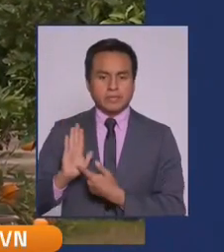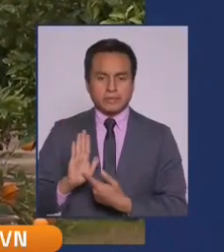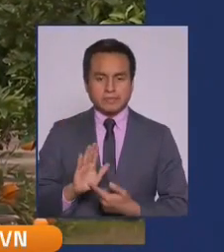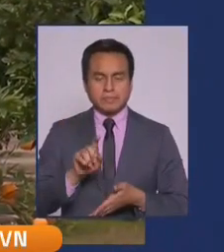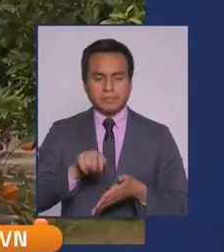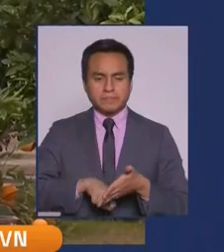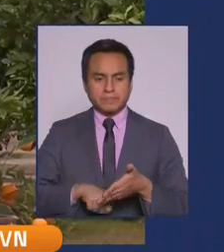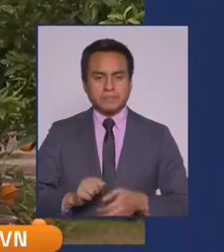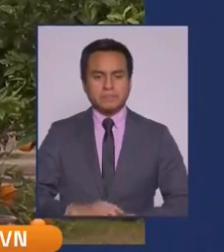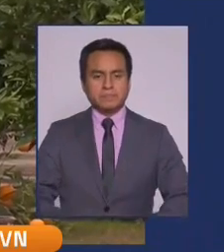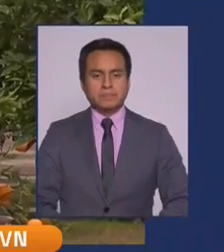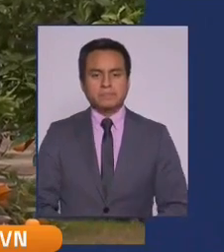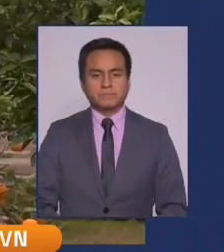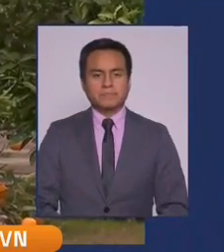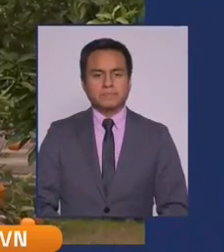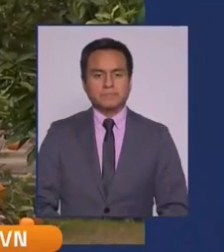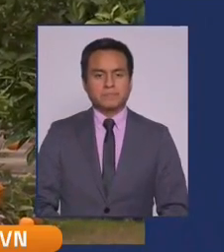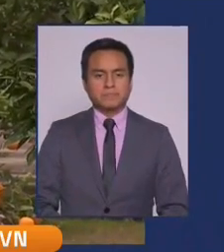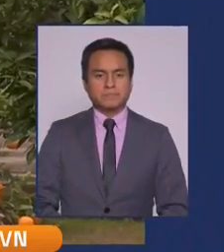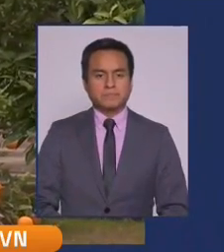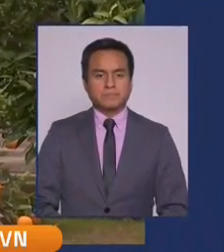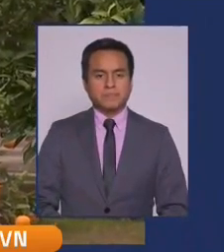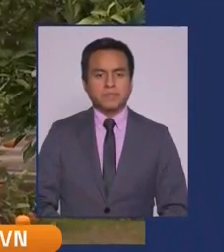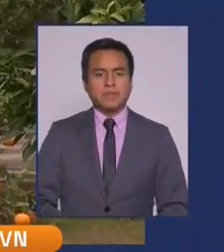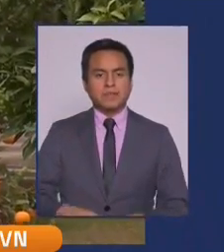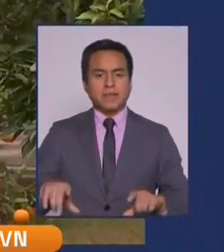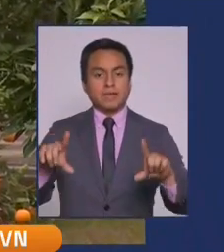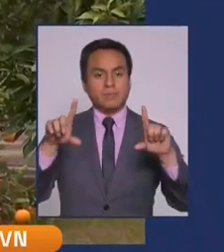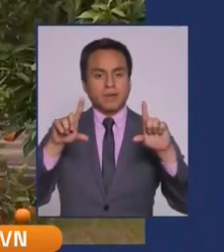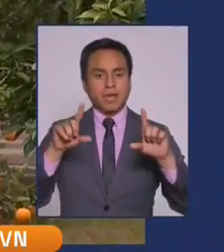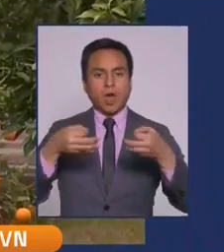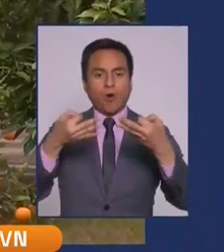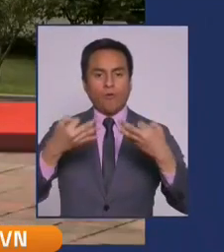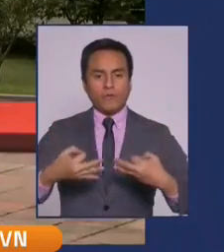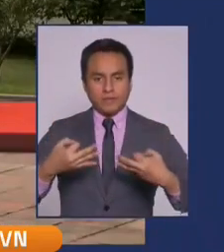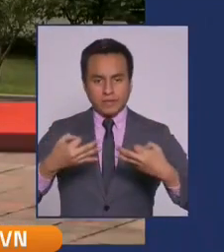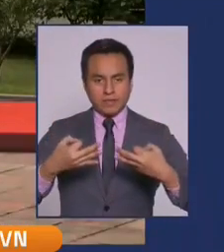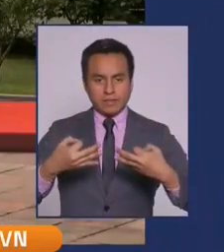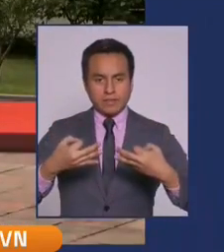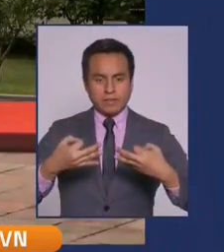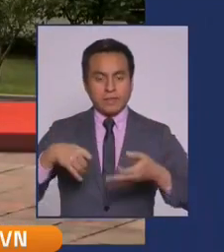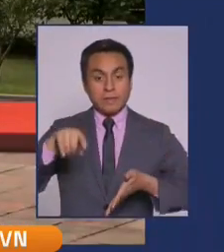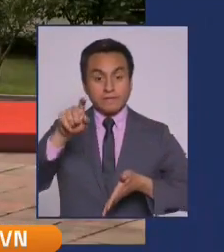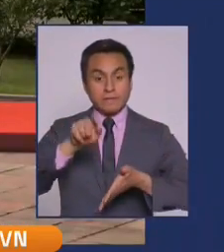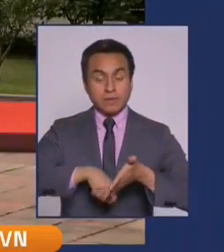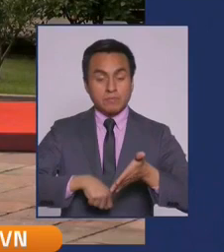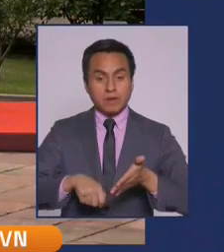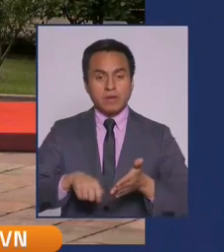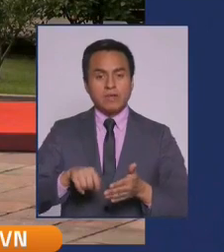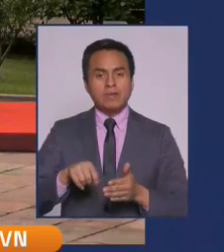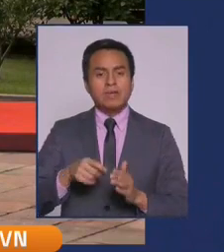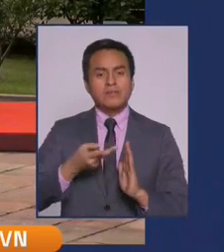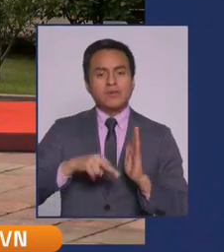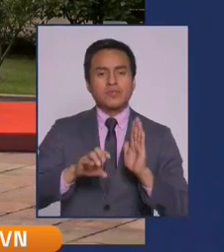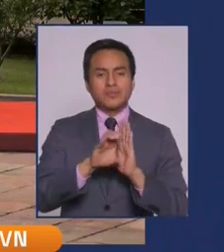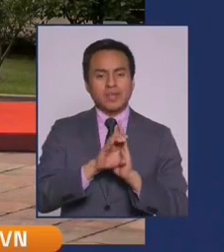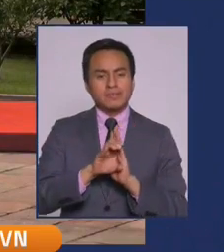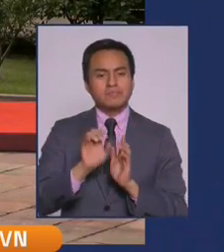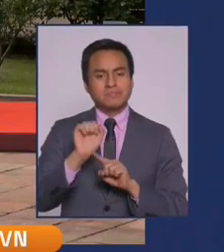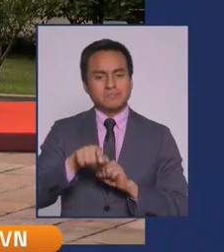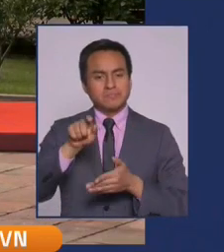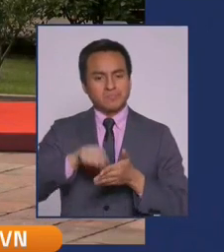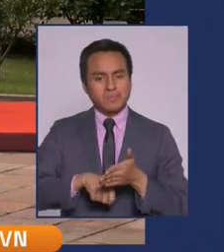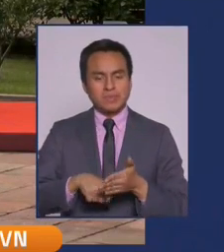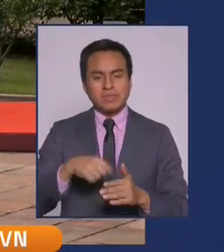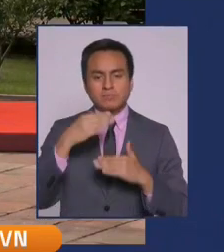ya no pueden ejercer ese derecho. Por lo tanto, el proceso electoral está en curso. Se están verificando una serie de cosas durante este tiempo.